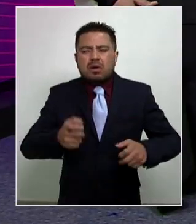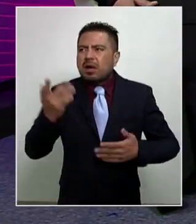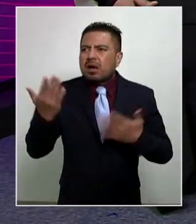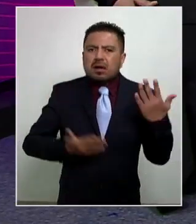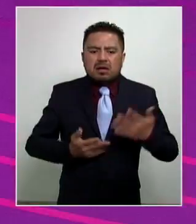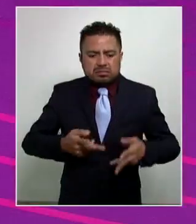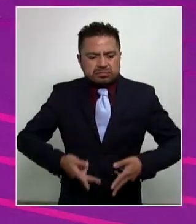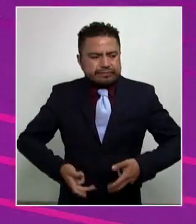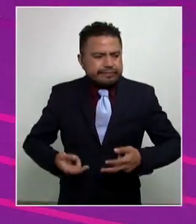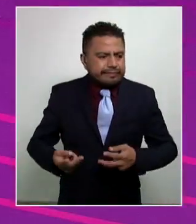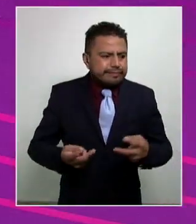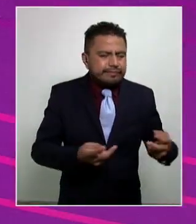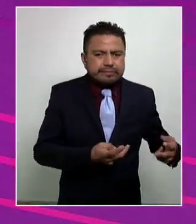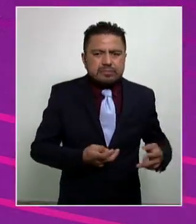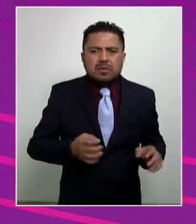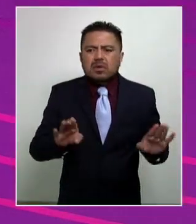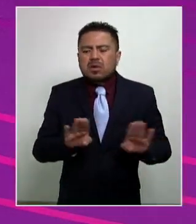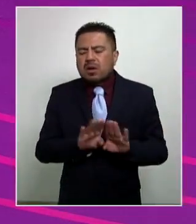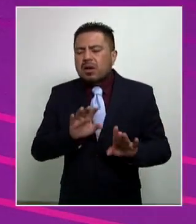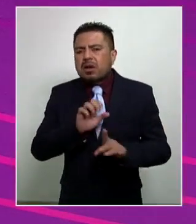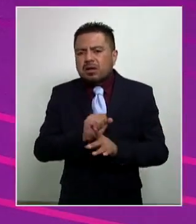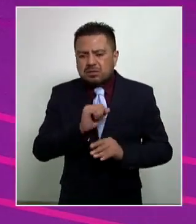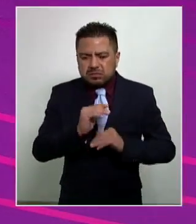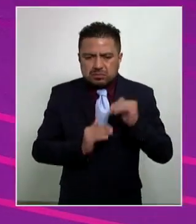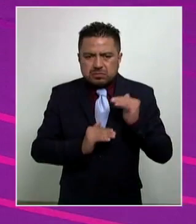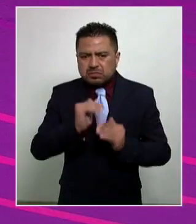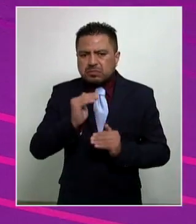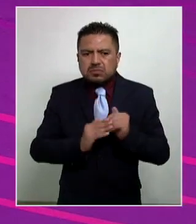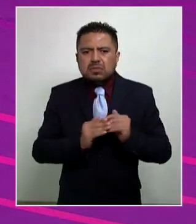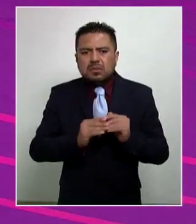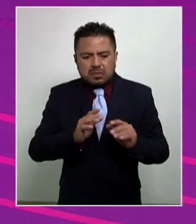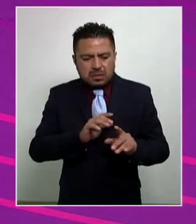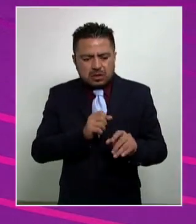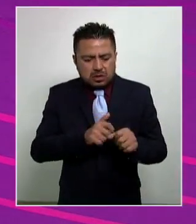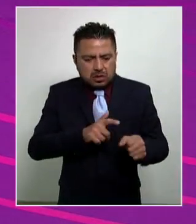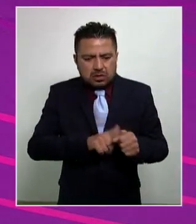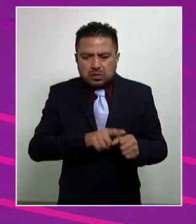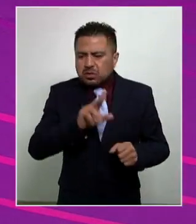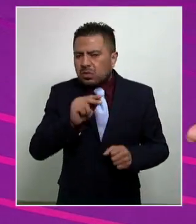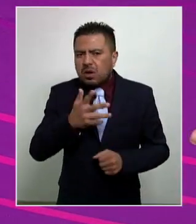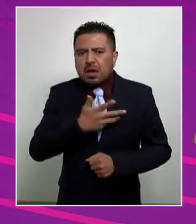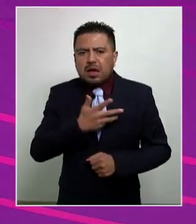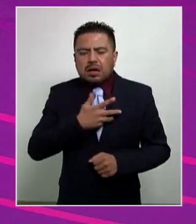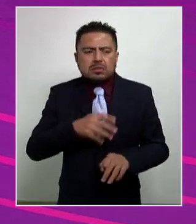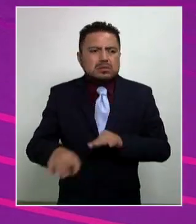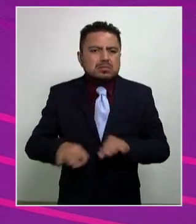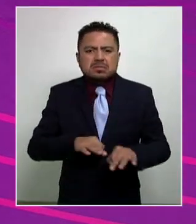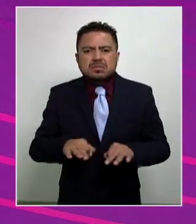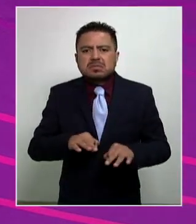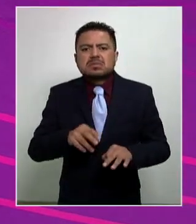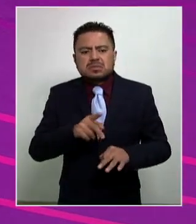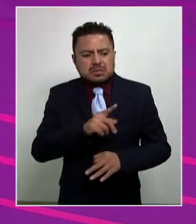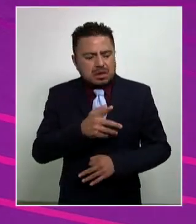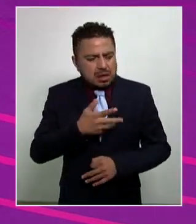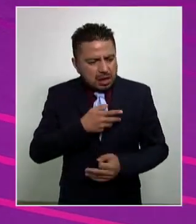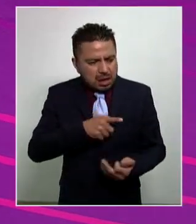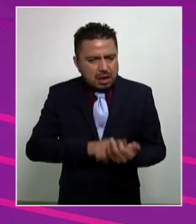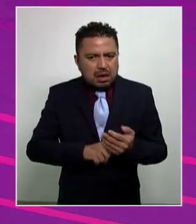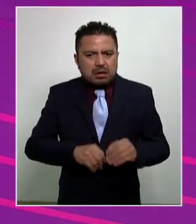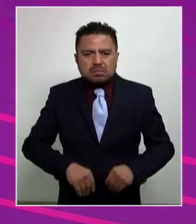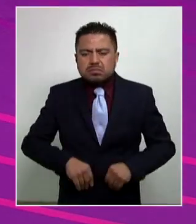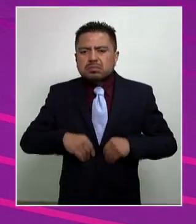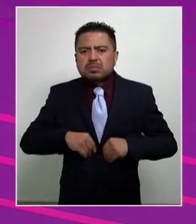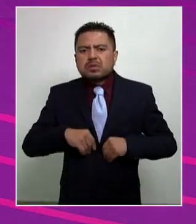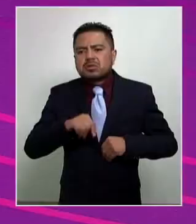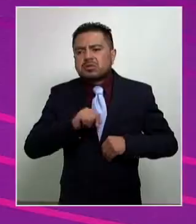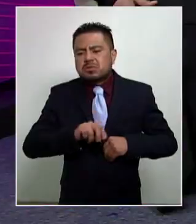Entonces, ¿cómo llegar a estructurar sociedades para que los que no tienen una chamba, pues tienen de qué vivir? Claro. Si no, van a